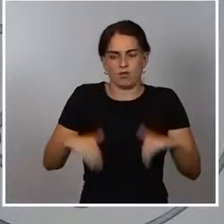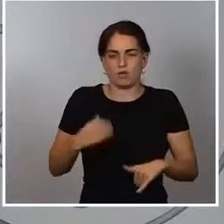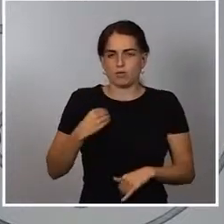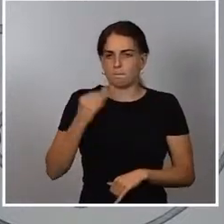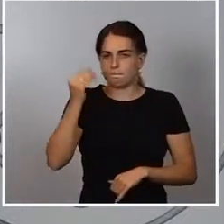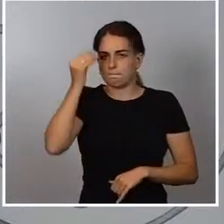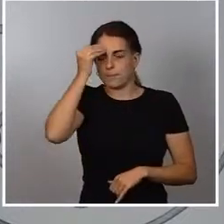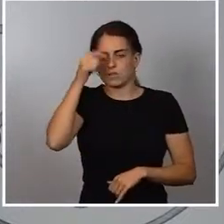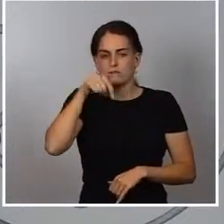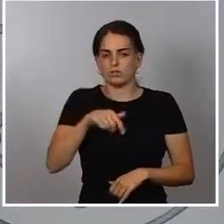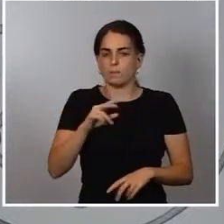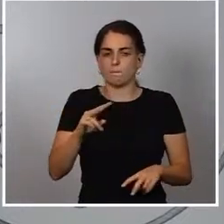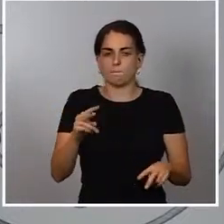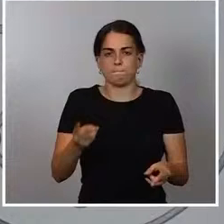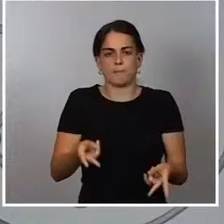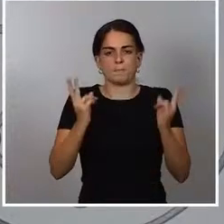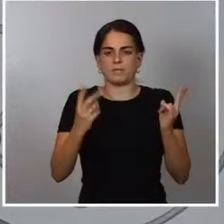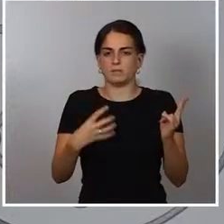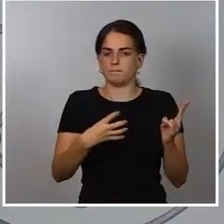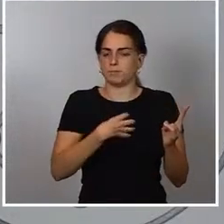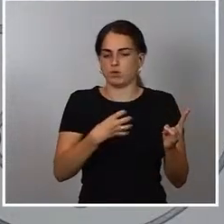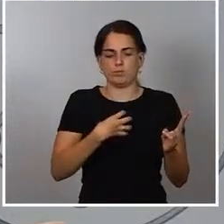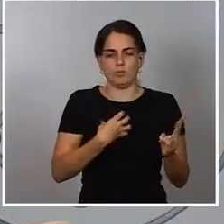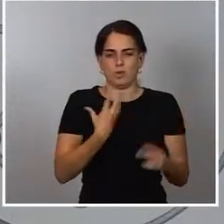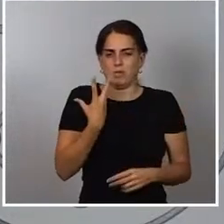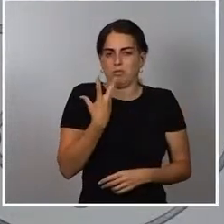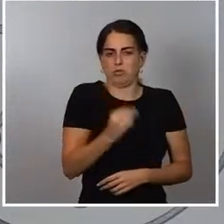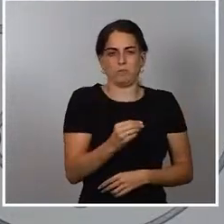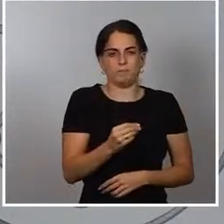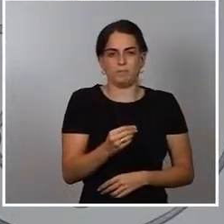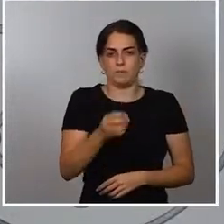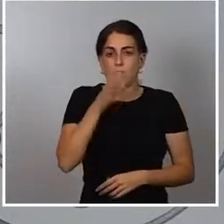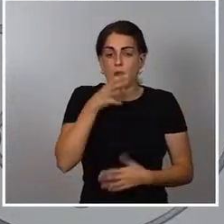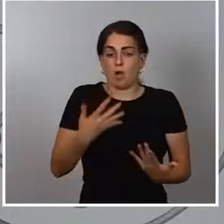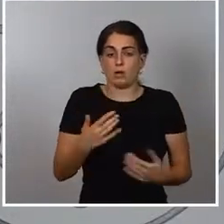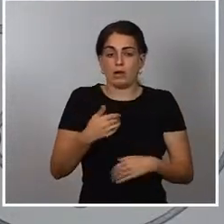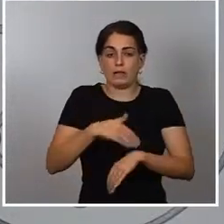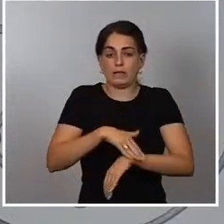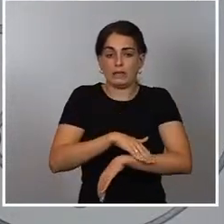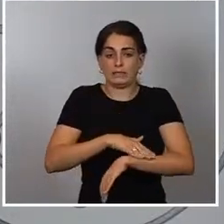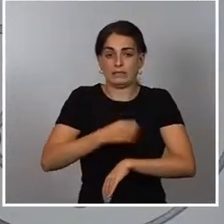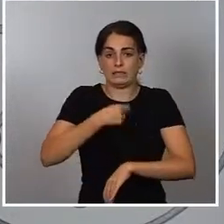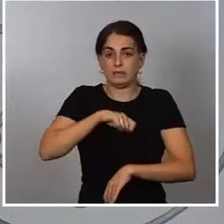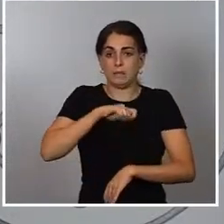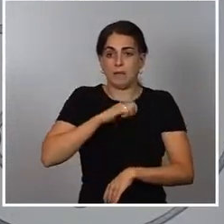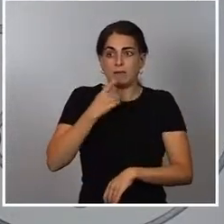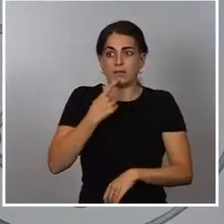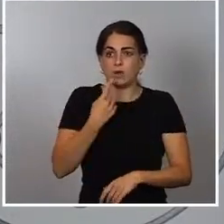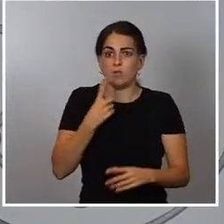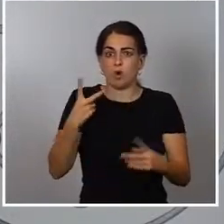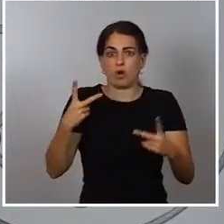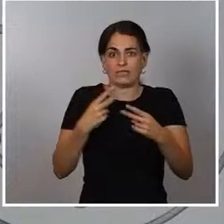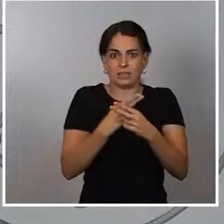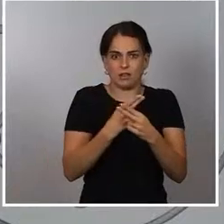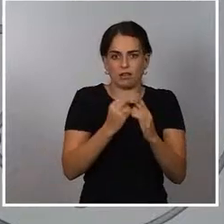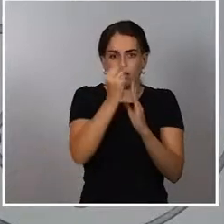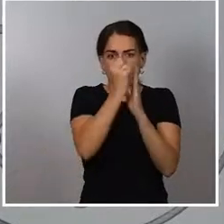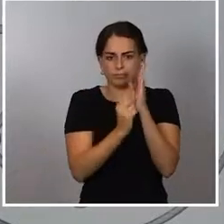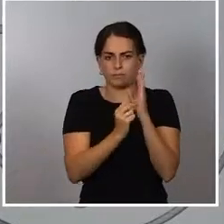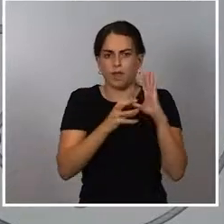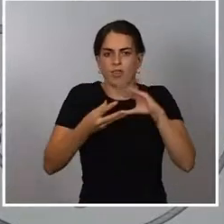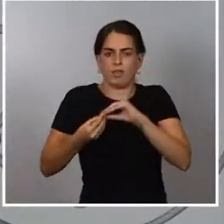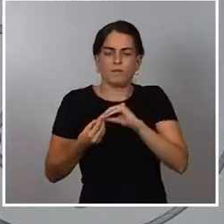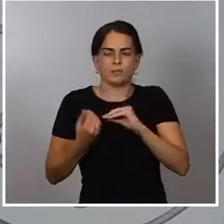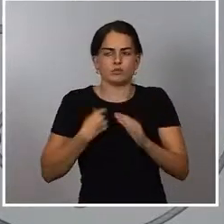permitir en nuestro en nuestro país en este estado porque es verdad que tomar decisiones de restricciones son duras pero lo que está en juego